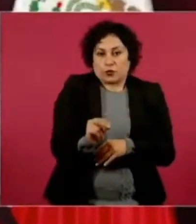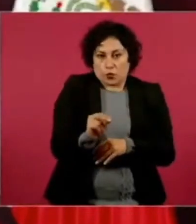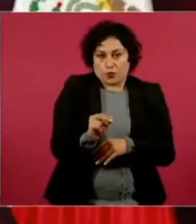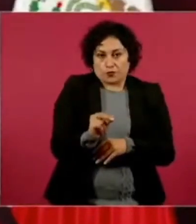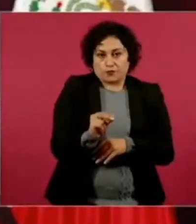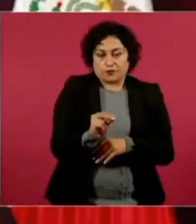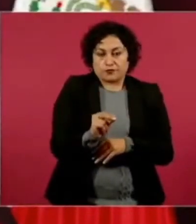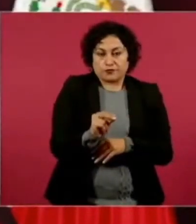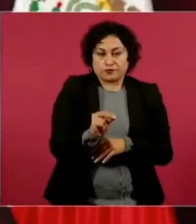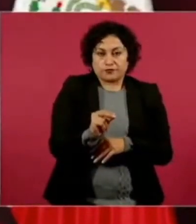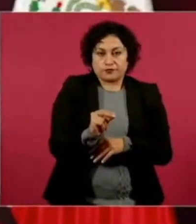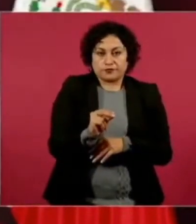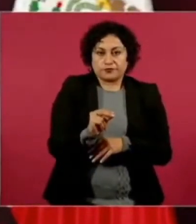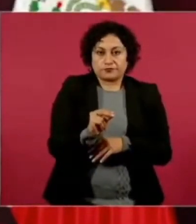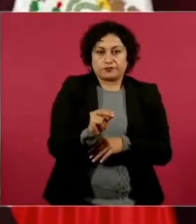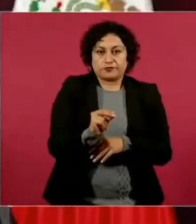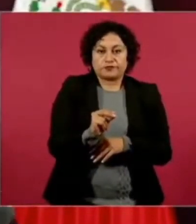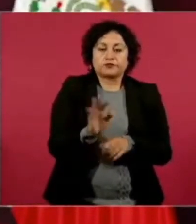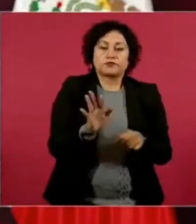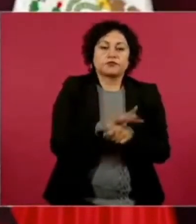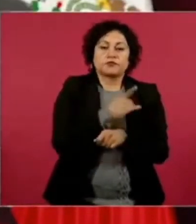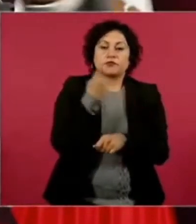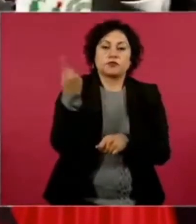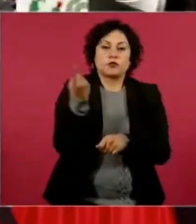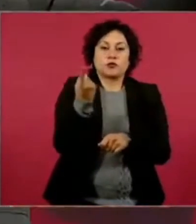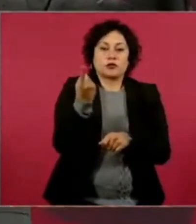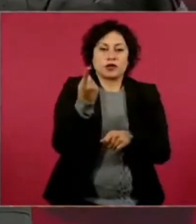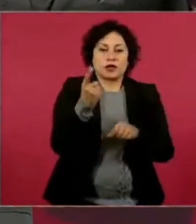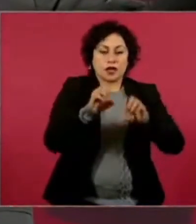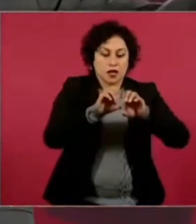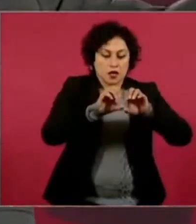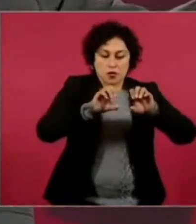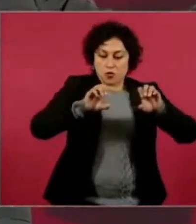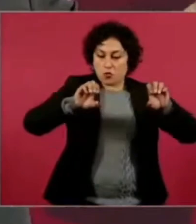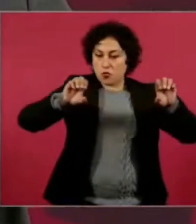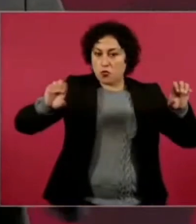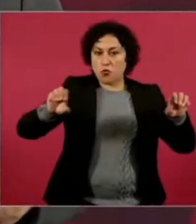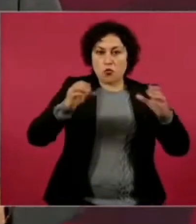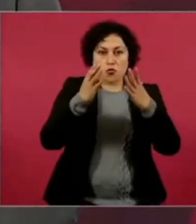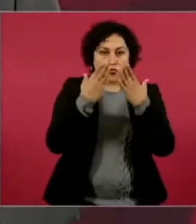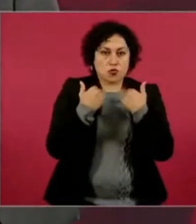transportarse el agua porque no estaban los tubos.